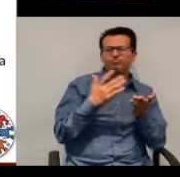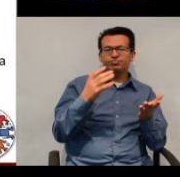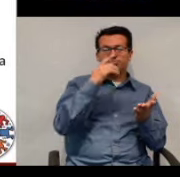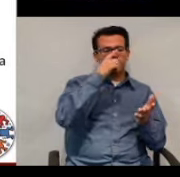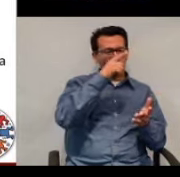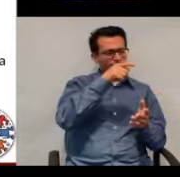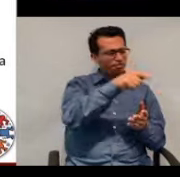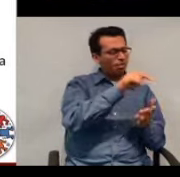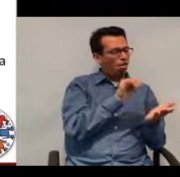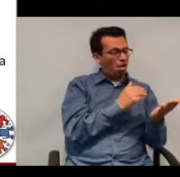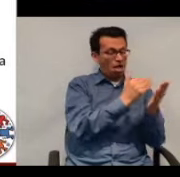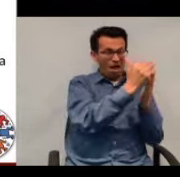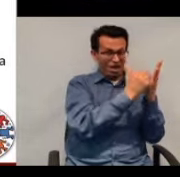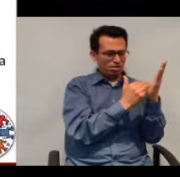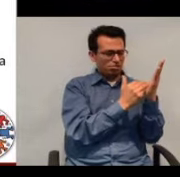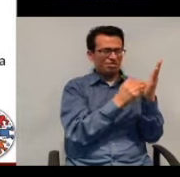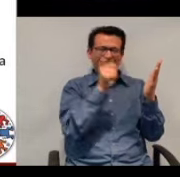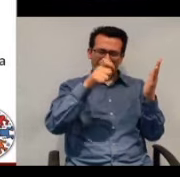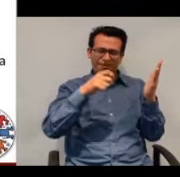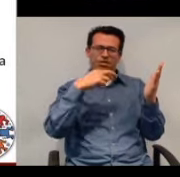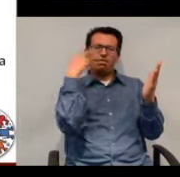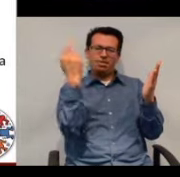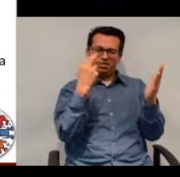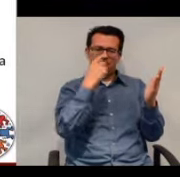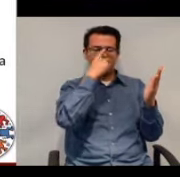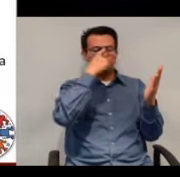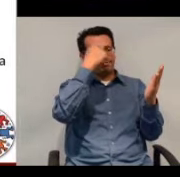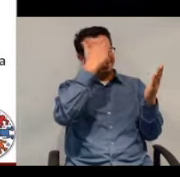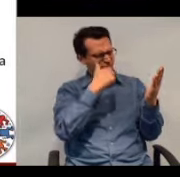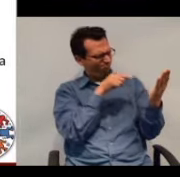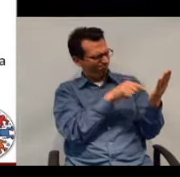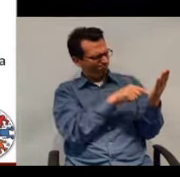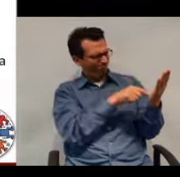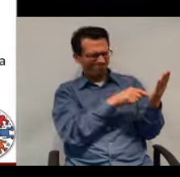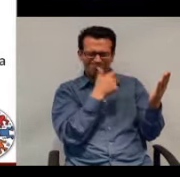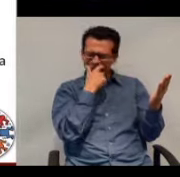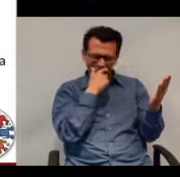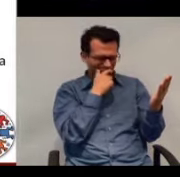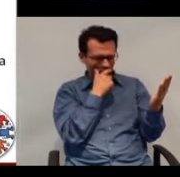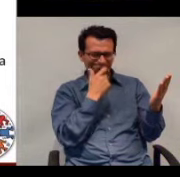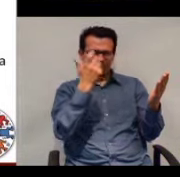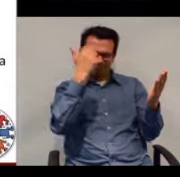manera permanente y, sobre todo, participativa. Participativa,